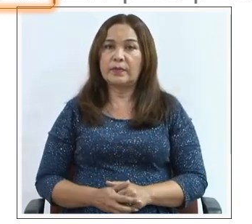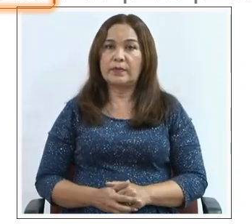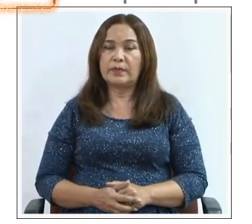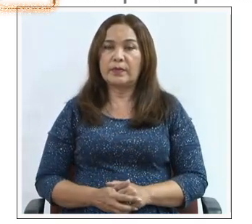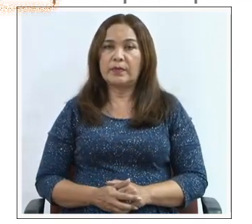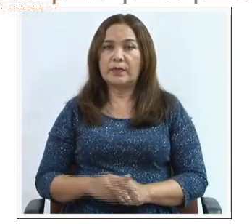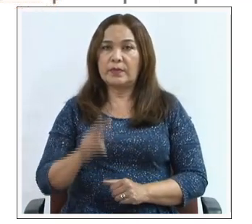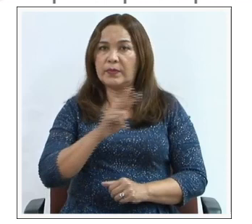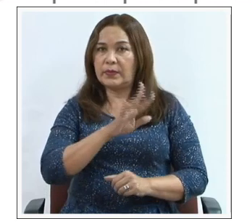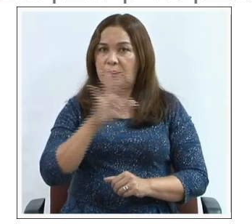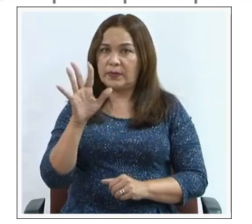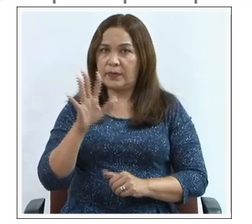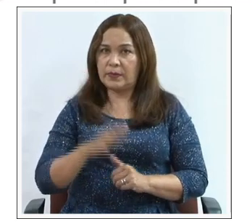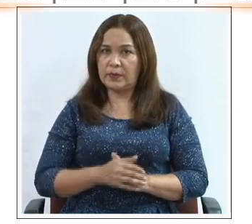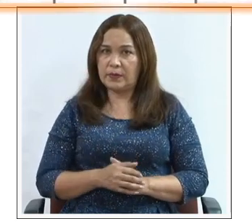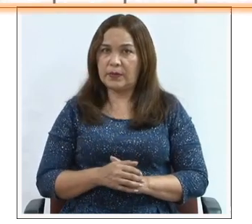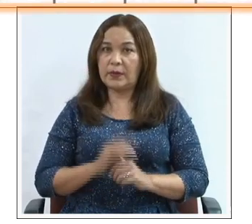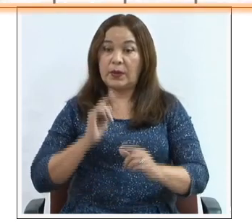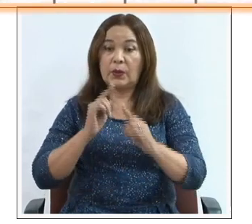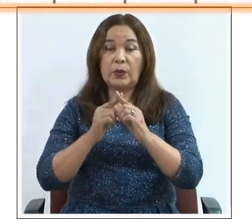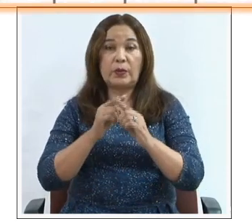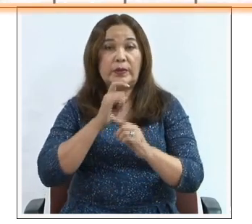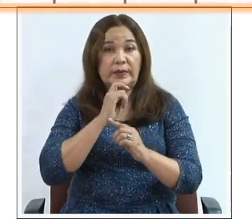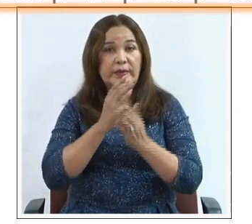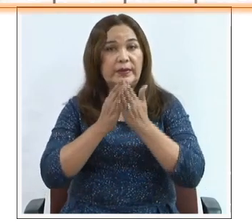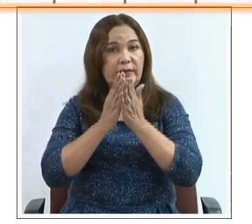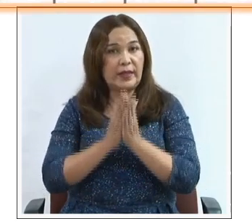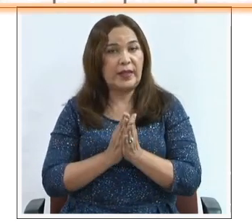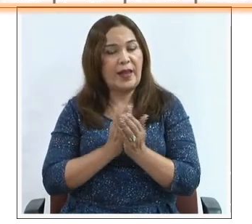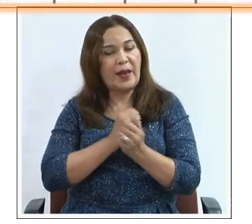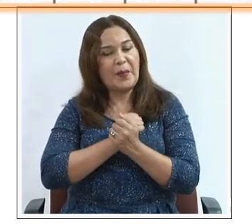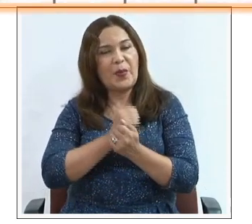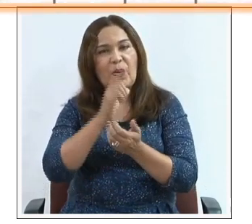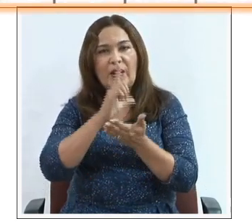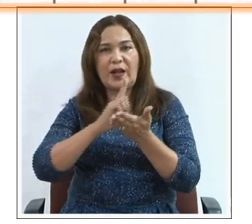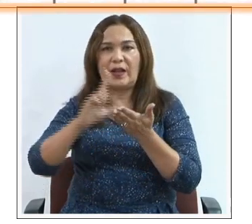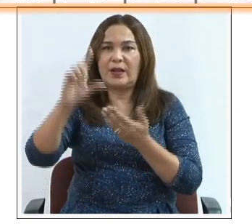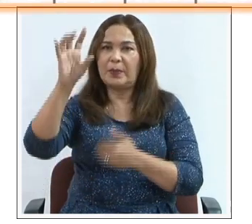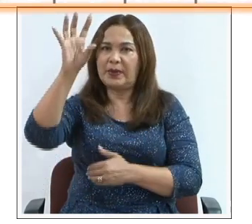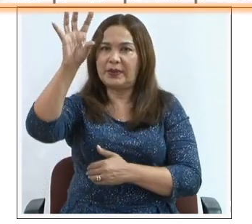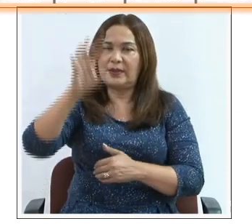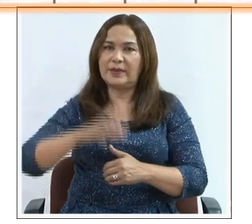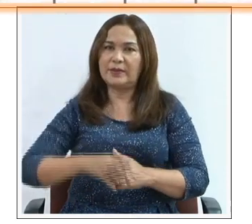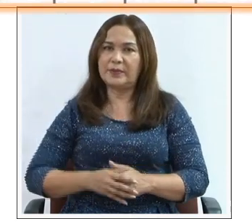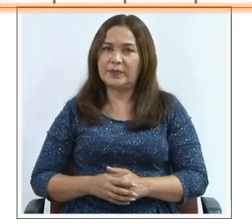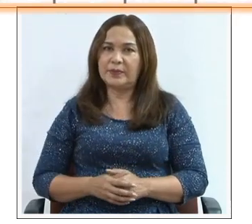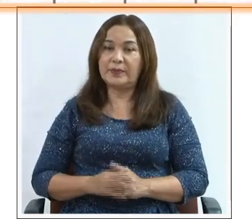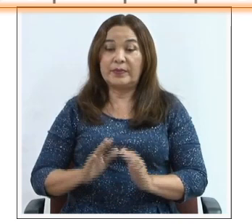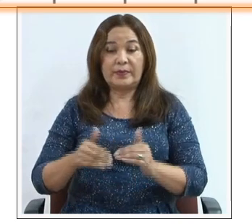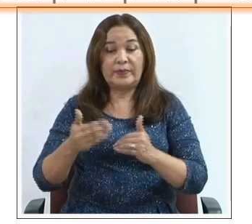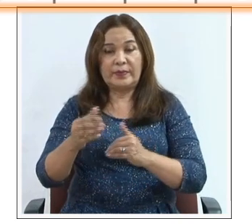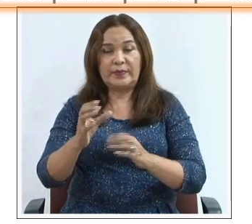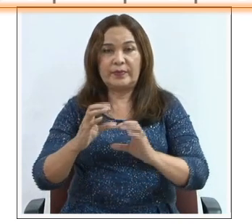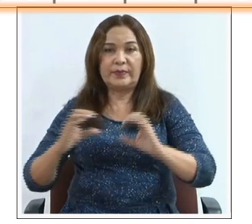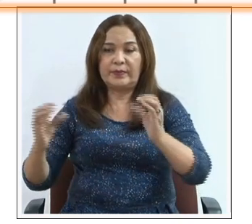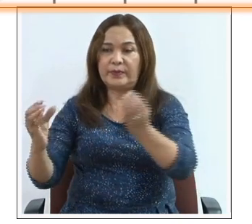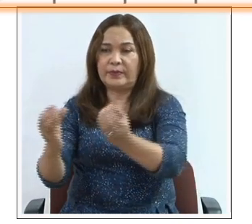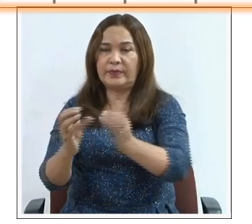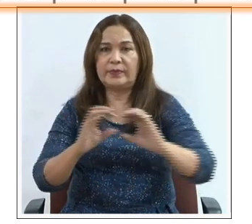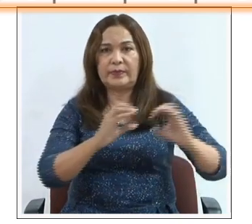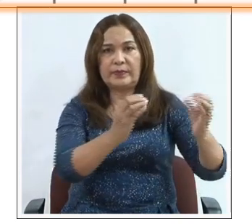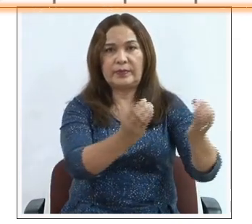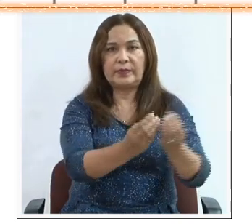día 25 recto estudiantil por amor y lealtad a la patria fase circuit al